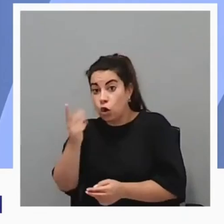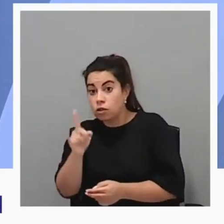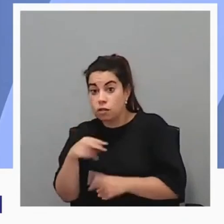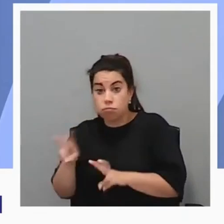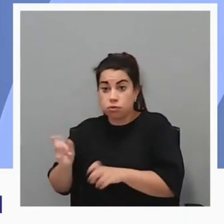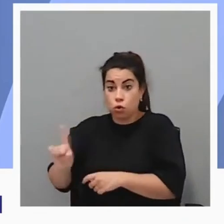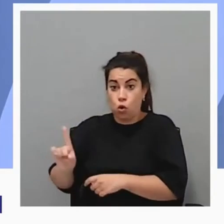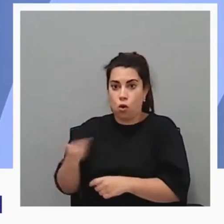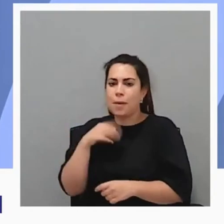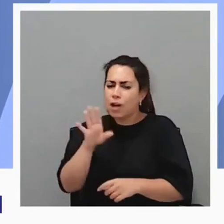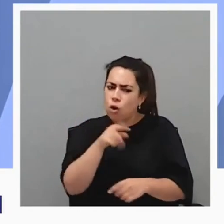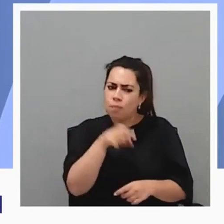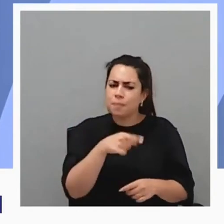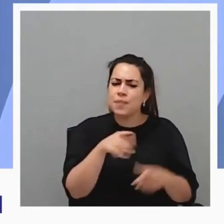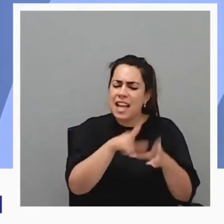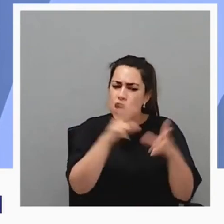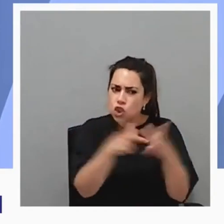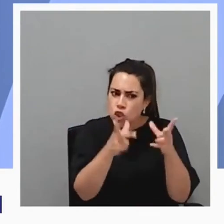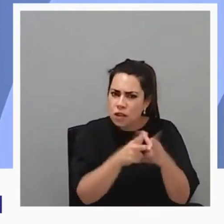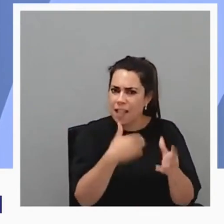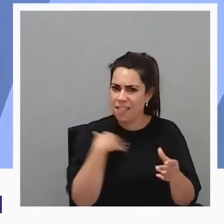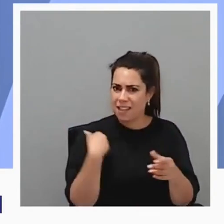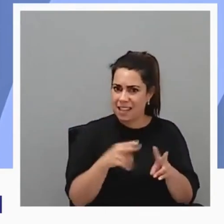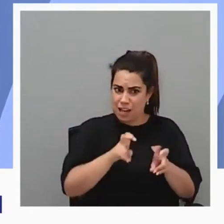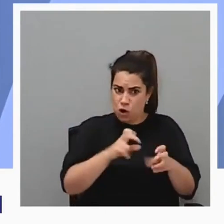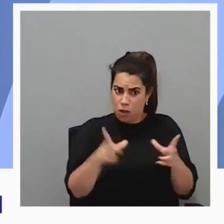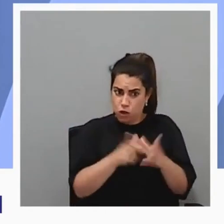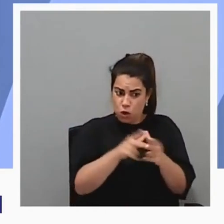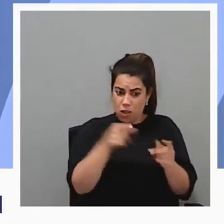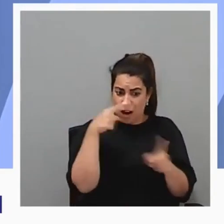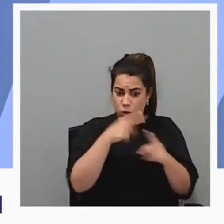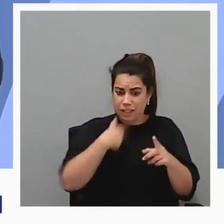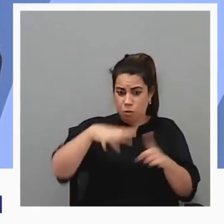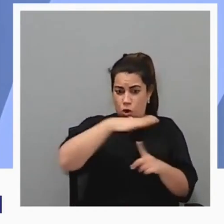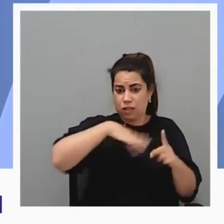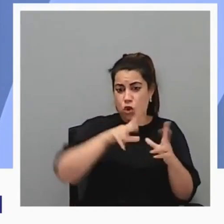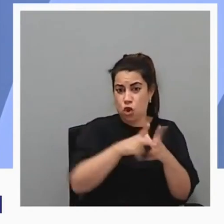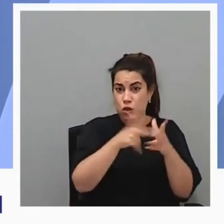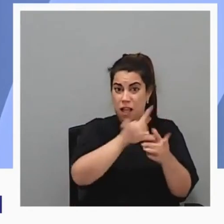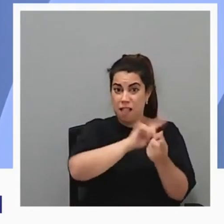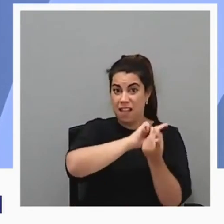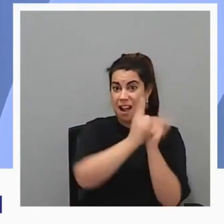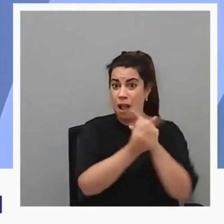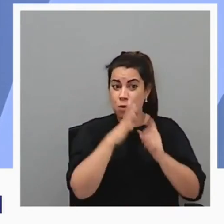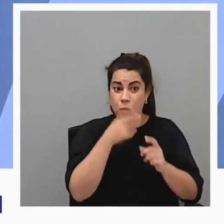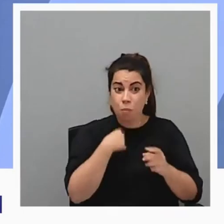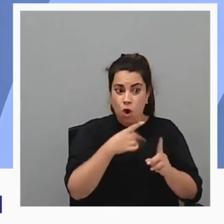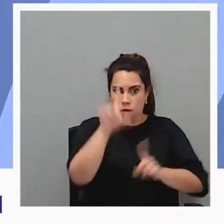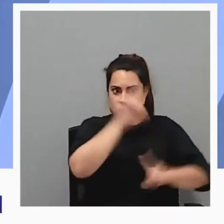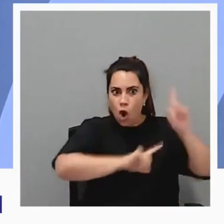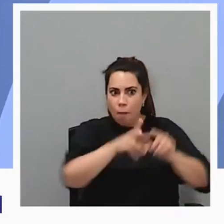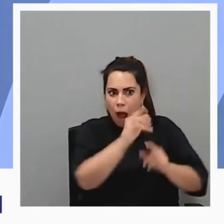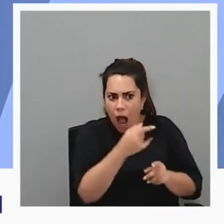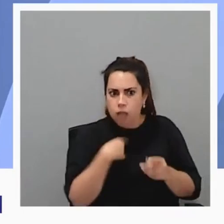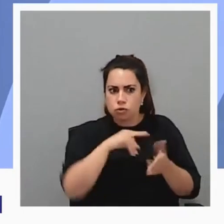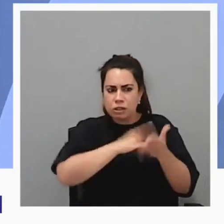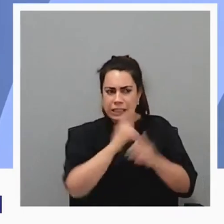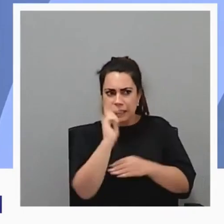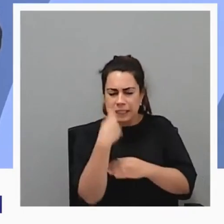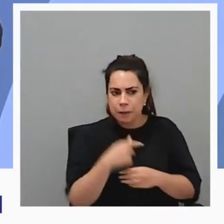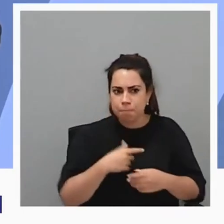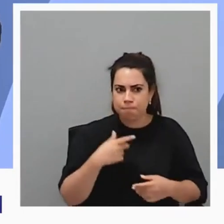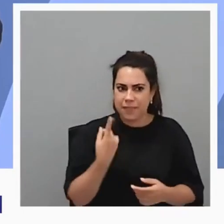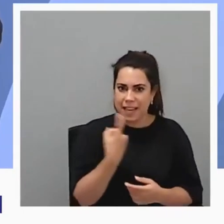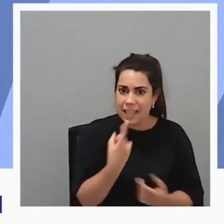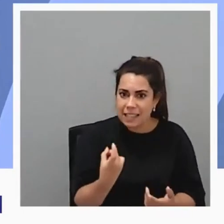innovación social para transformar el entorno en el que está, porque tiene que dar respuesta a un anhelo social, tiene que generar una innovación que